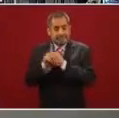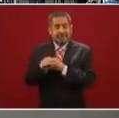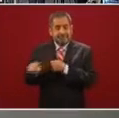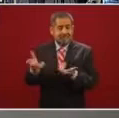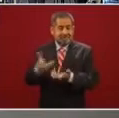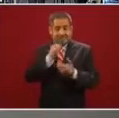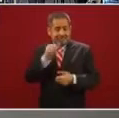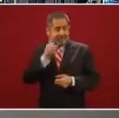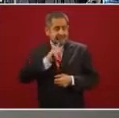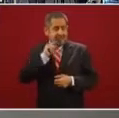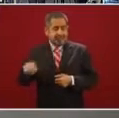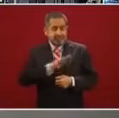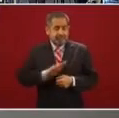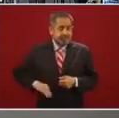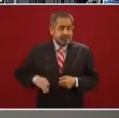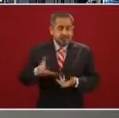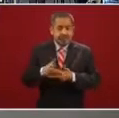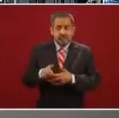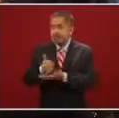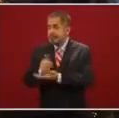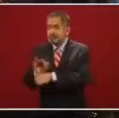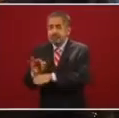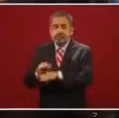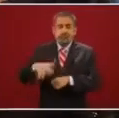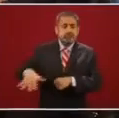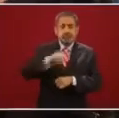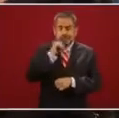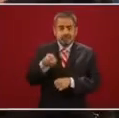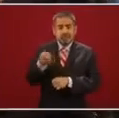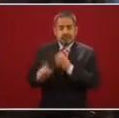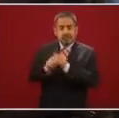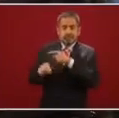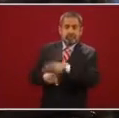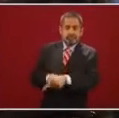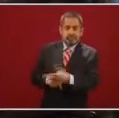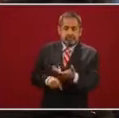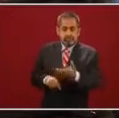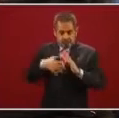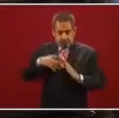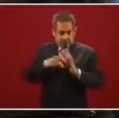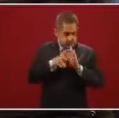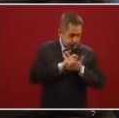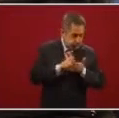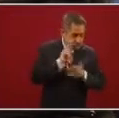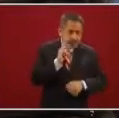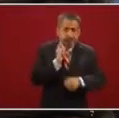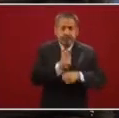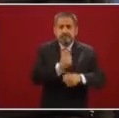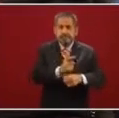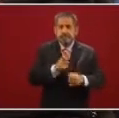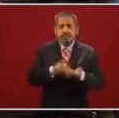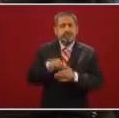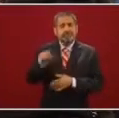atendiendo a todos los barrios y colonias de San Cristóbal, que es periodísticamente es